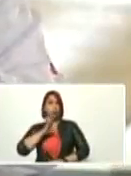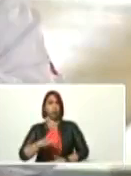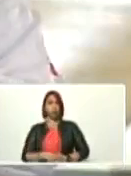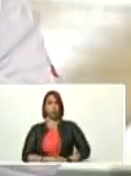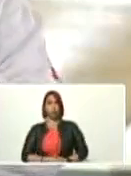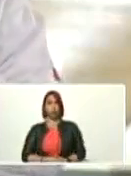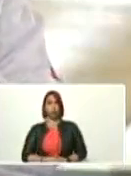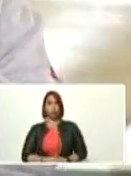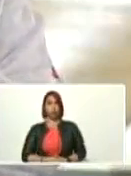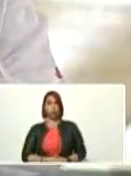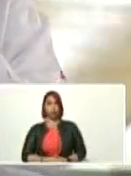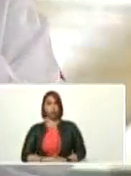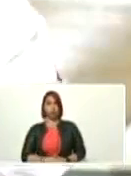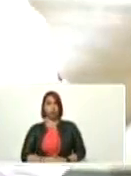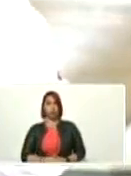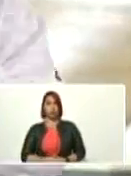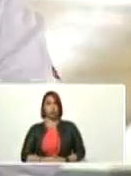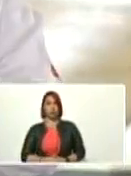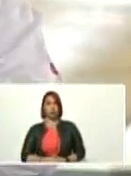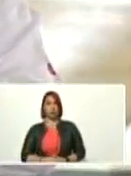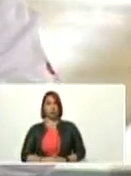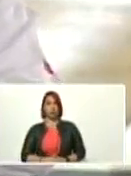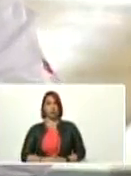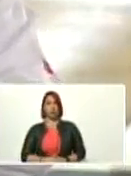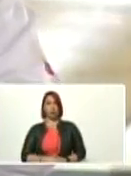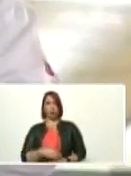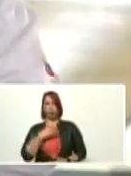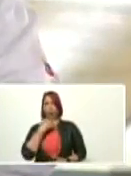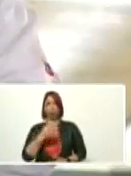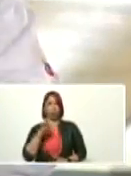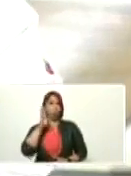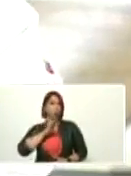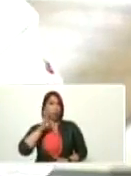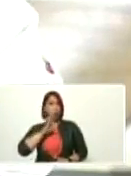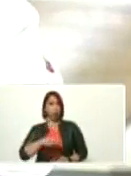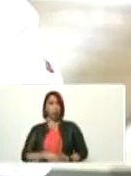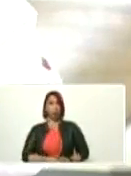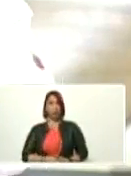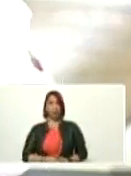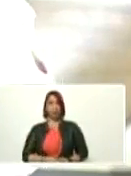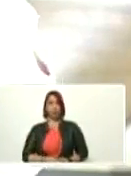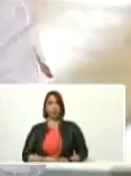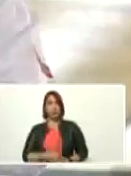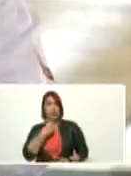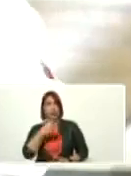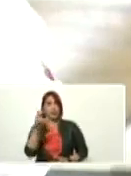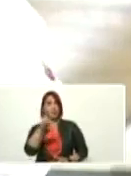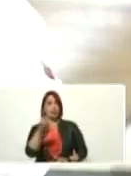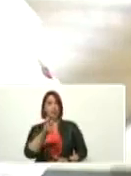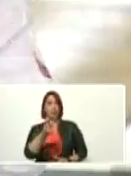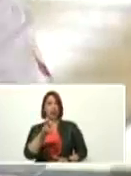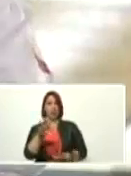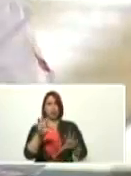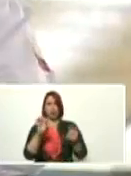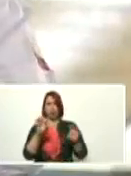se estanca, se empicha, se dice en Venezuela. O sea, se echa a perder, pues.